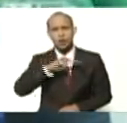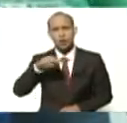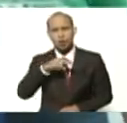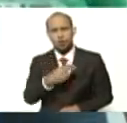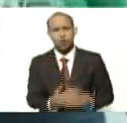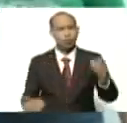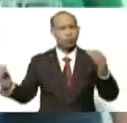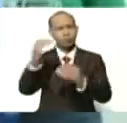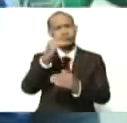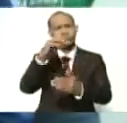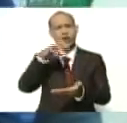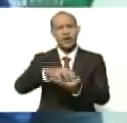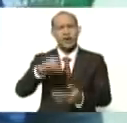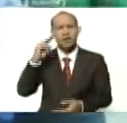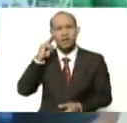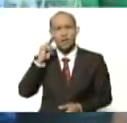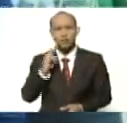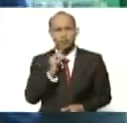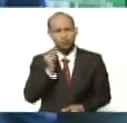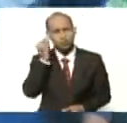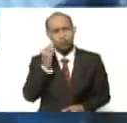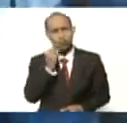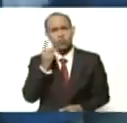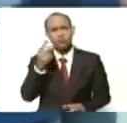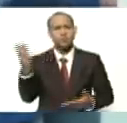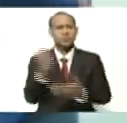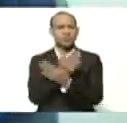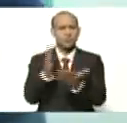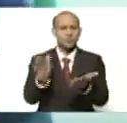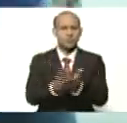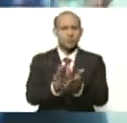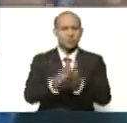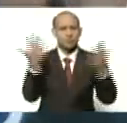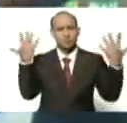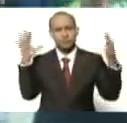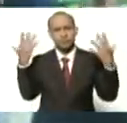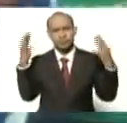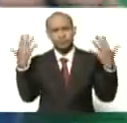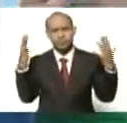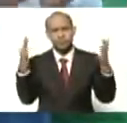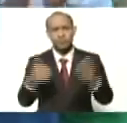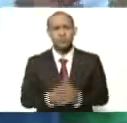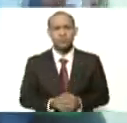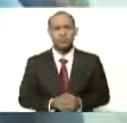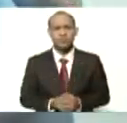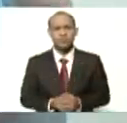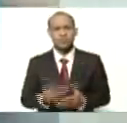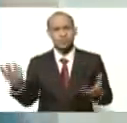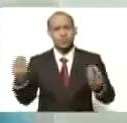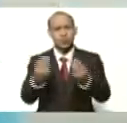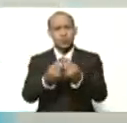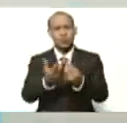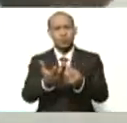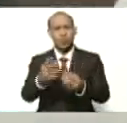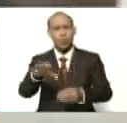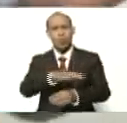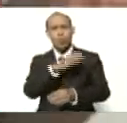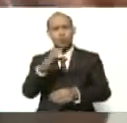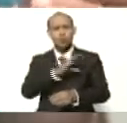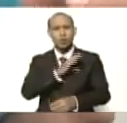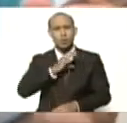sucre y venceré por presidente así que bueno un aplauso pues desde acá esta música oriental